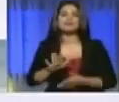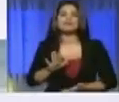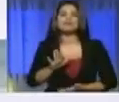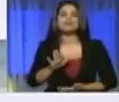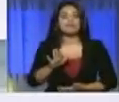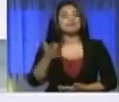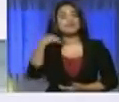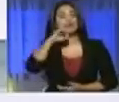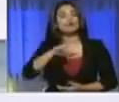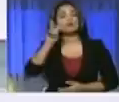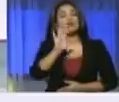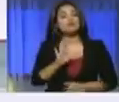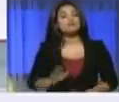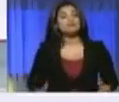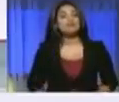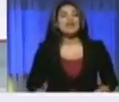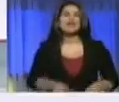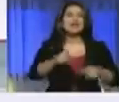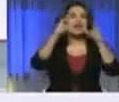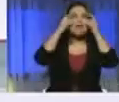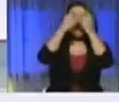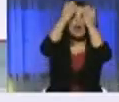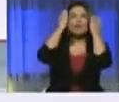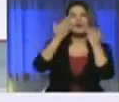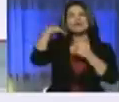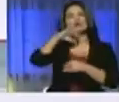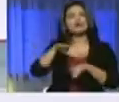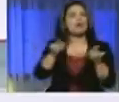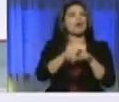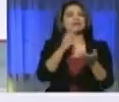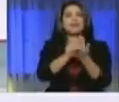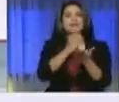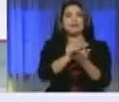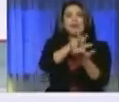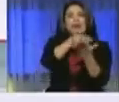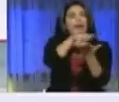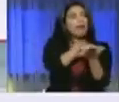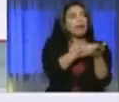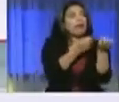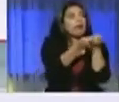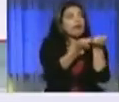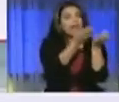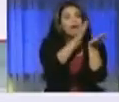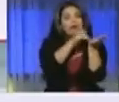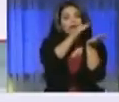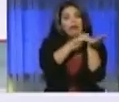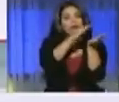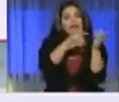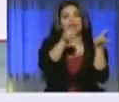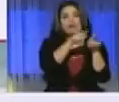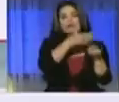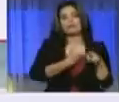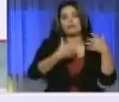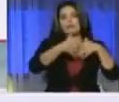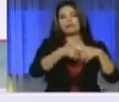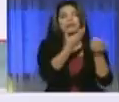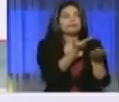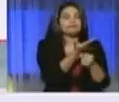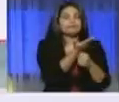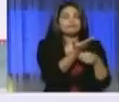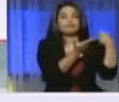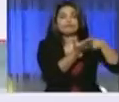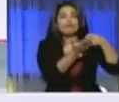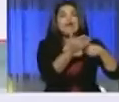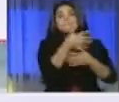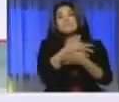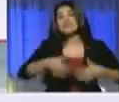de entonces gobernaron este país de rodillas, dependientes de Fedecámara y de los grandes millonarios y